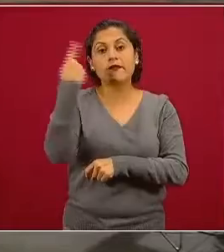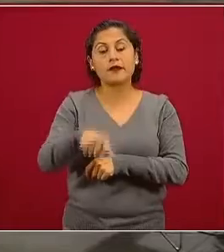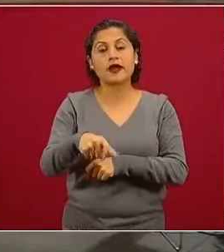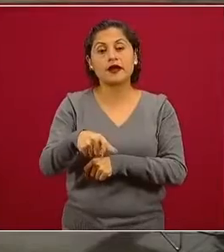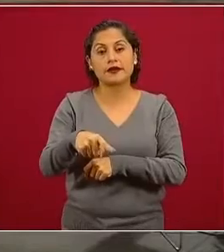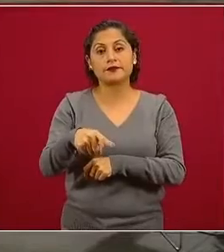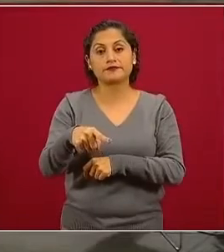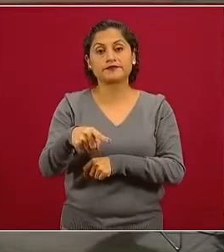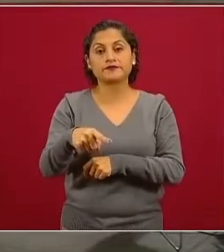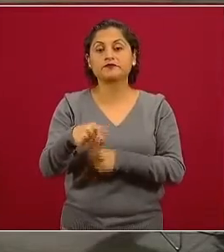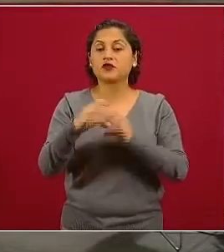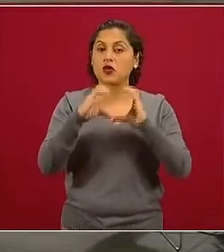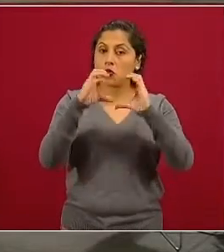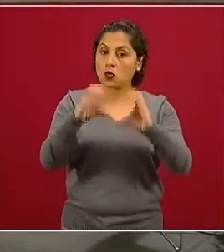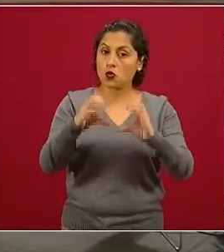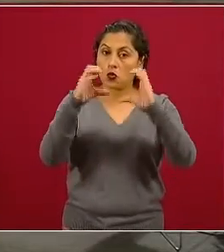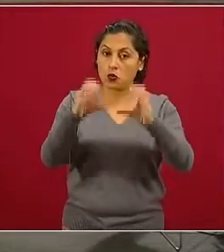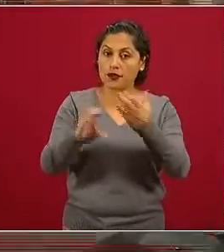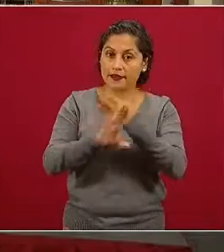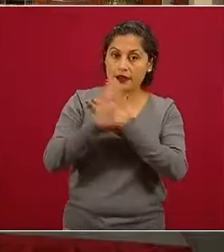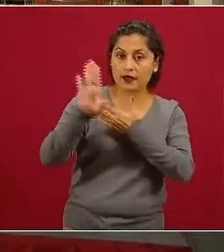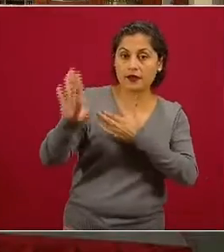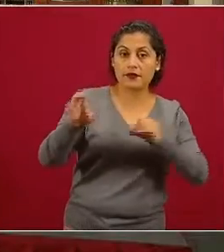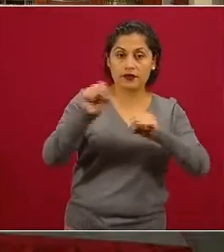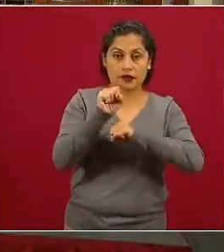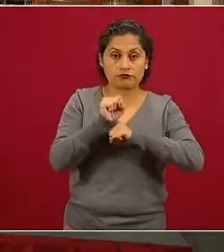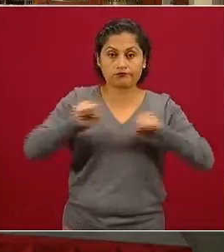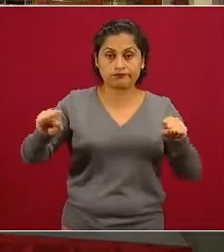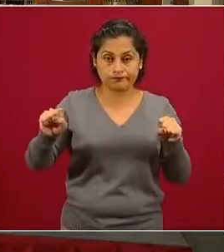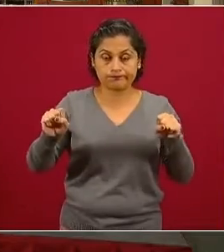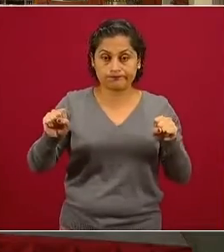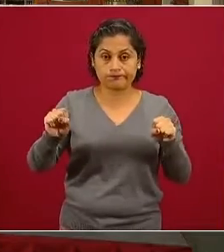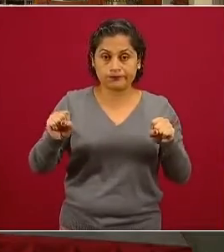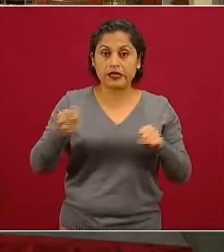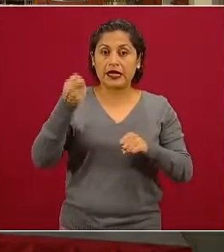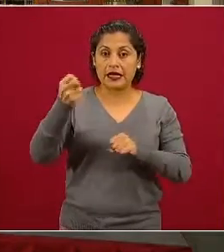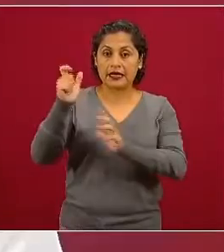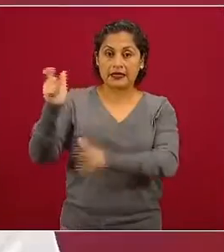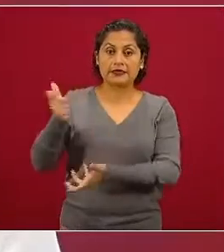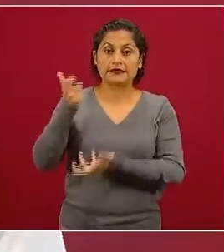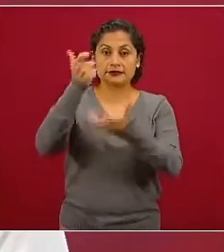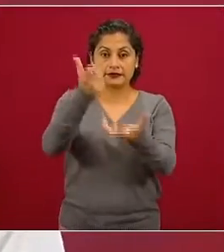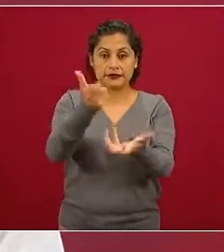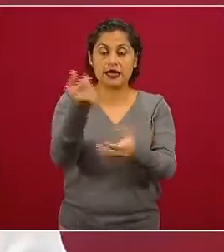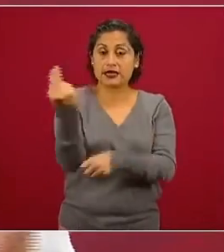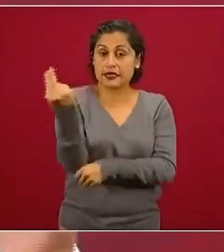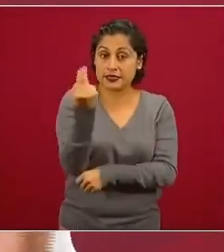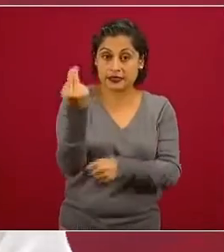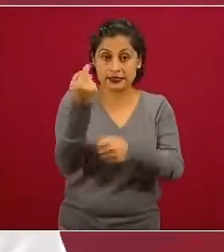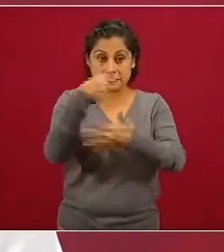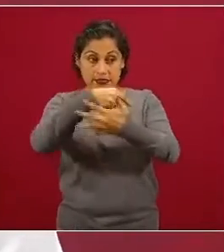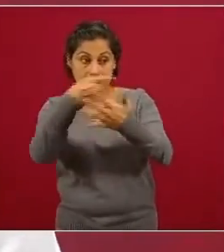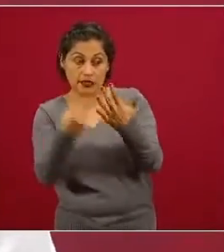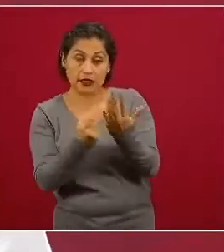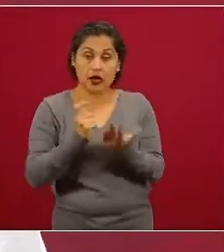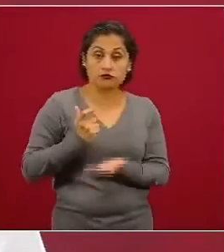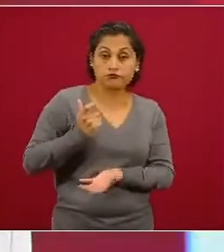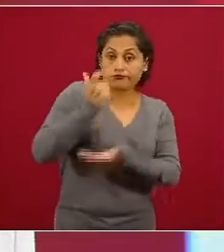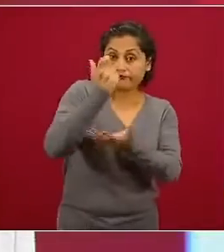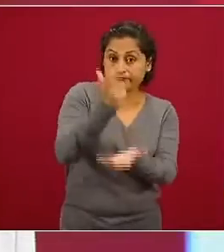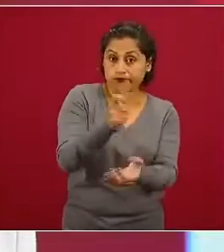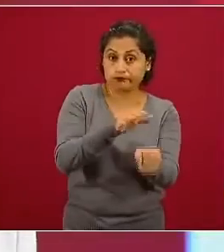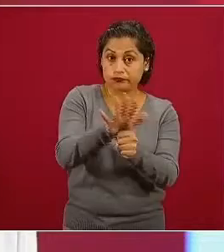obesidad. Como hemos explicado también aquí, a través del Grupo Intersectorial de Salud, Alimentación, Medio Ambiente y Competitividad, hay un conglomerado